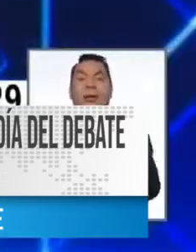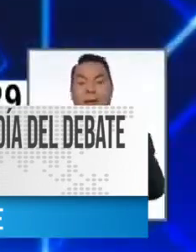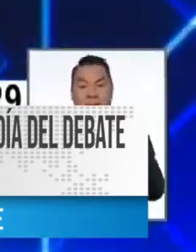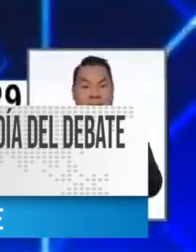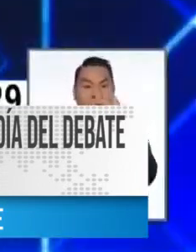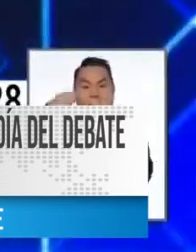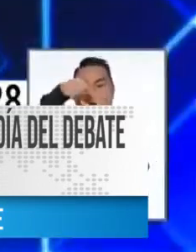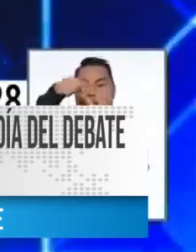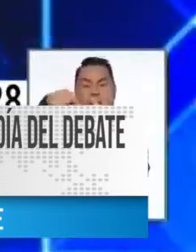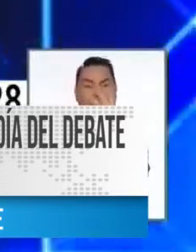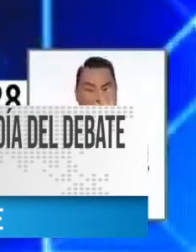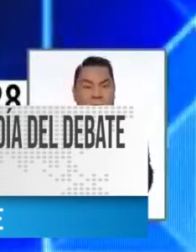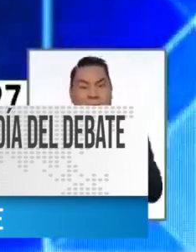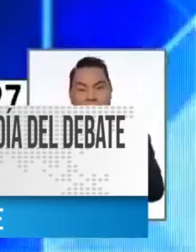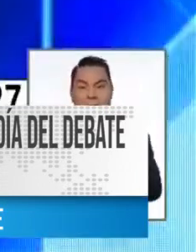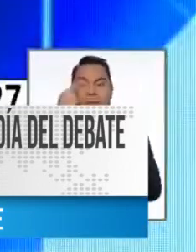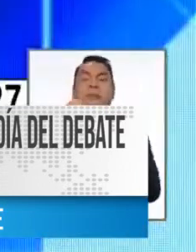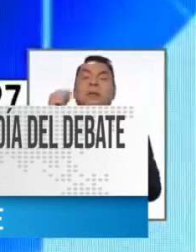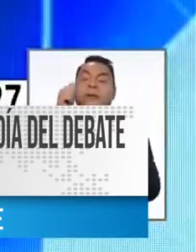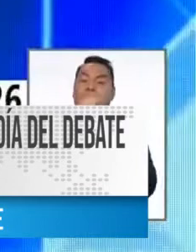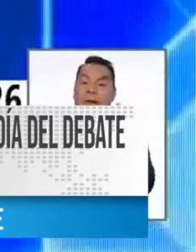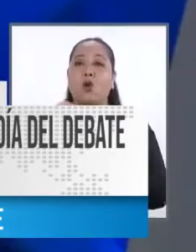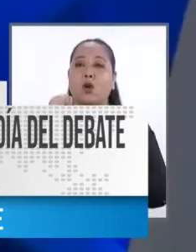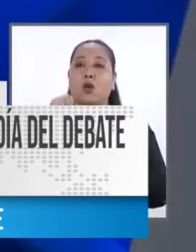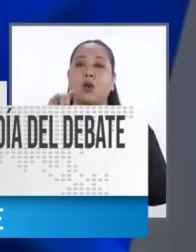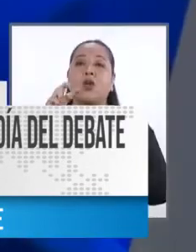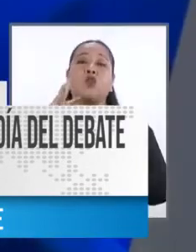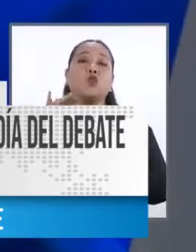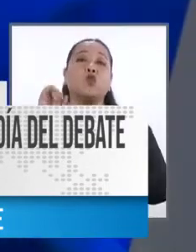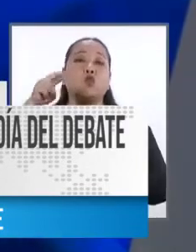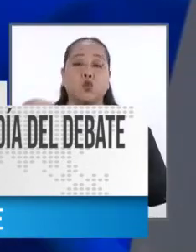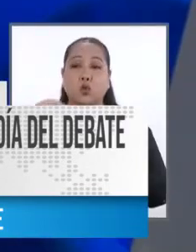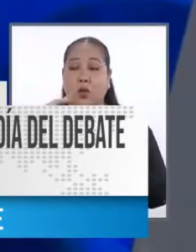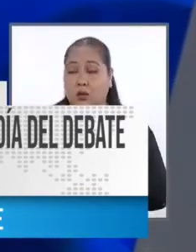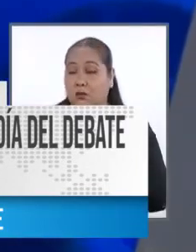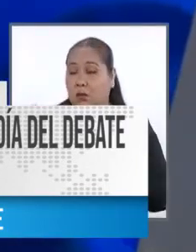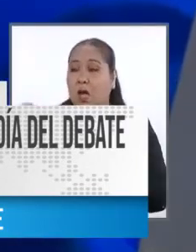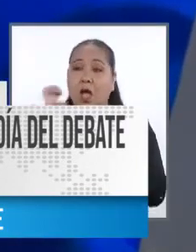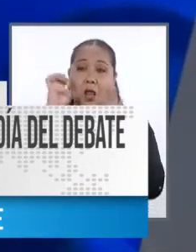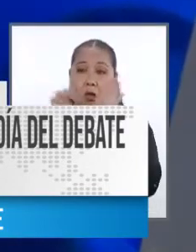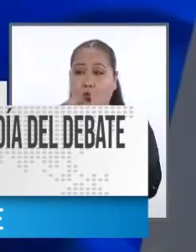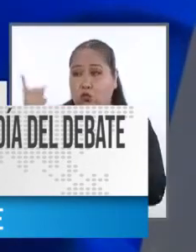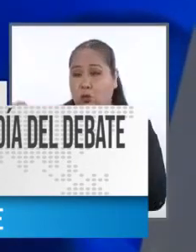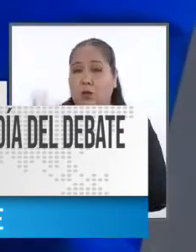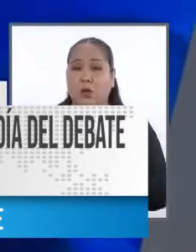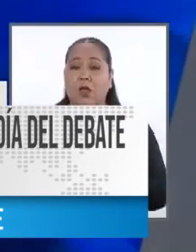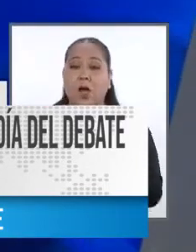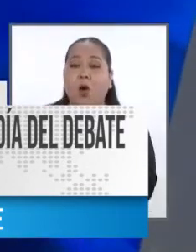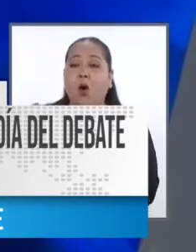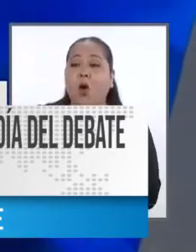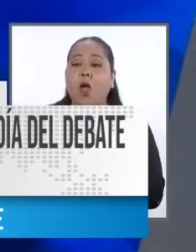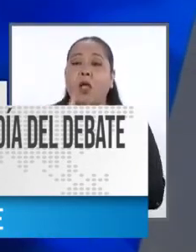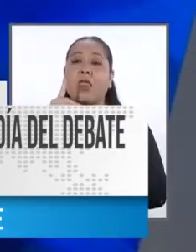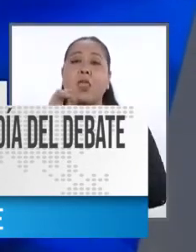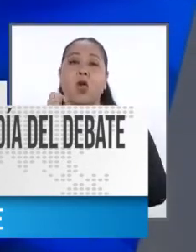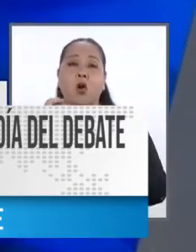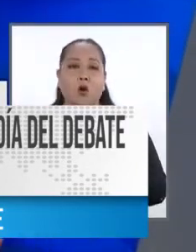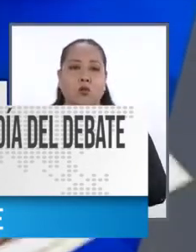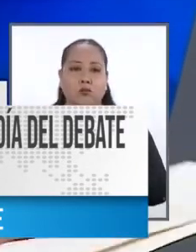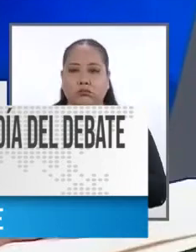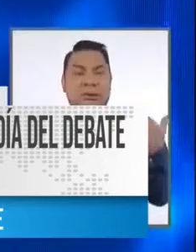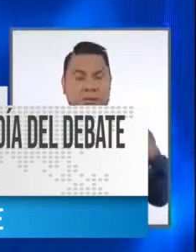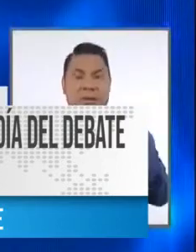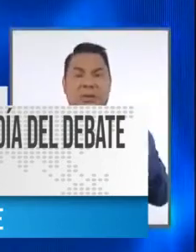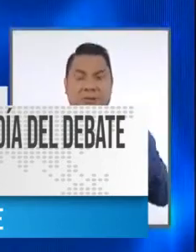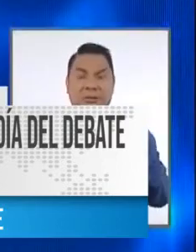Lescano lidera la intención de voto presidencial con un 12,1%. Mientras que cuatro candidatos luchan por